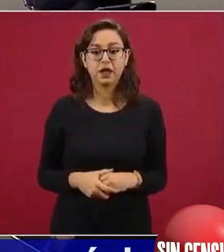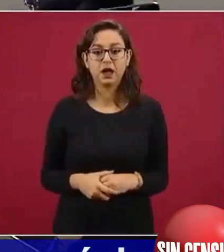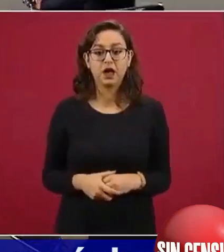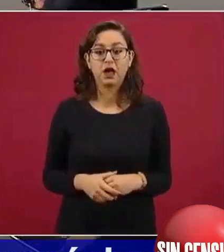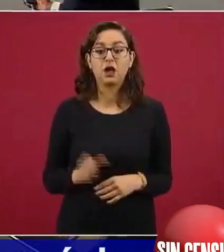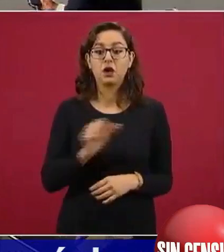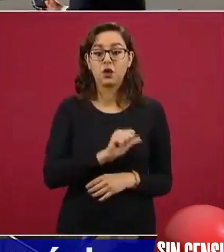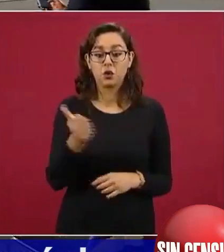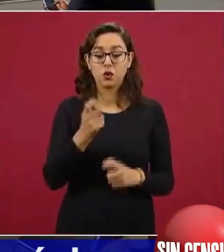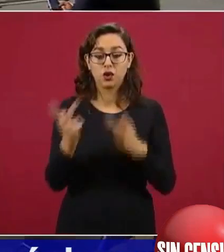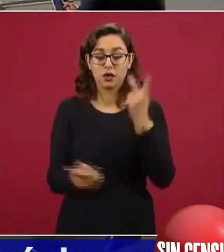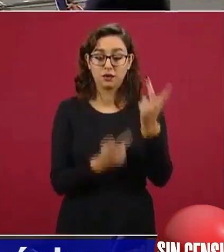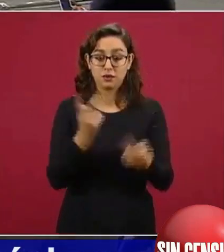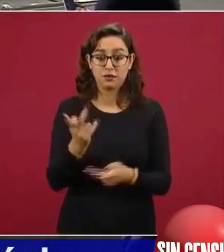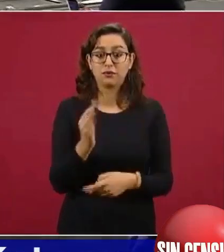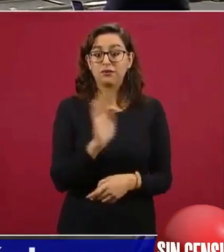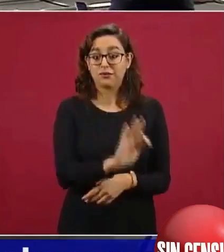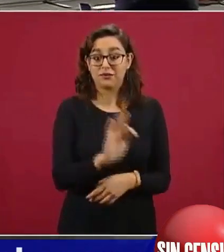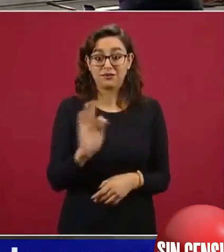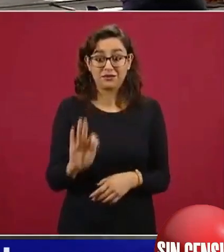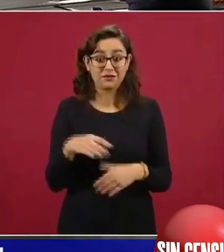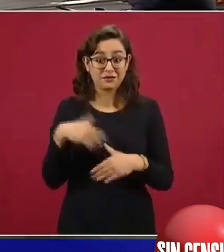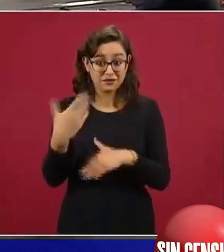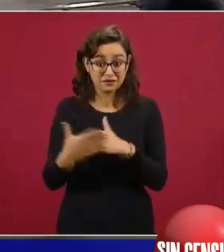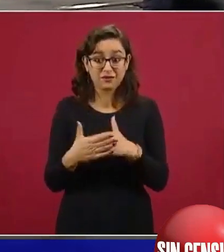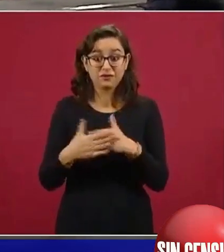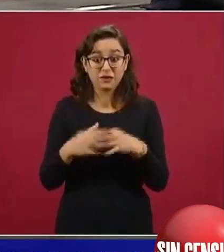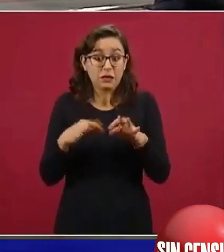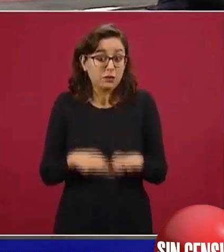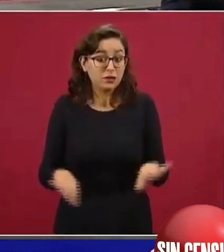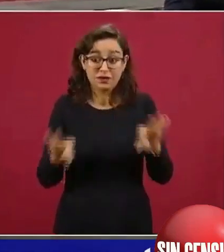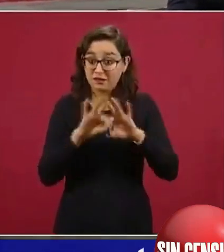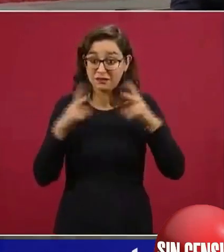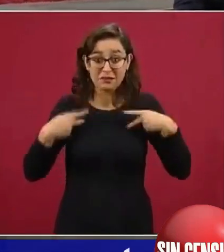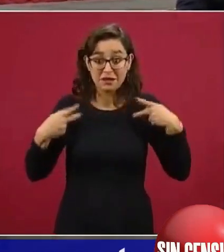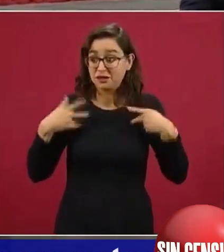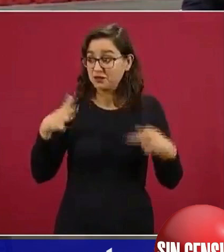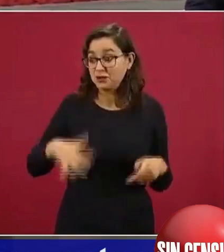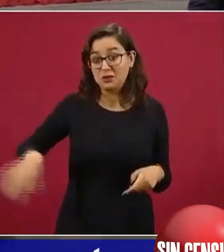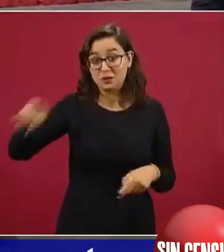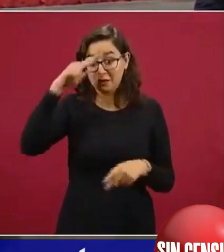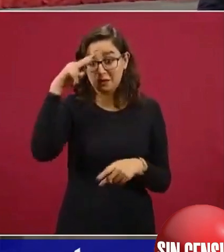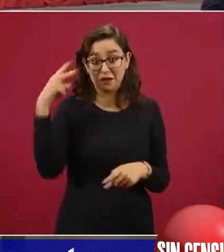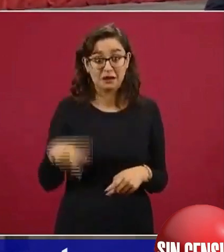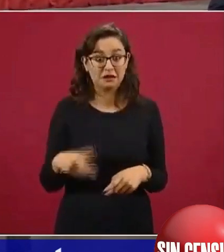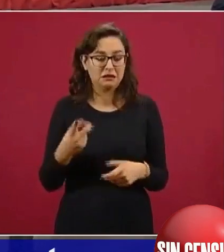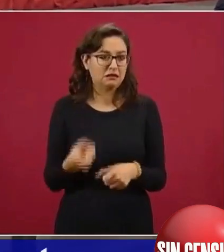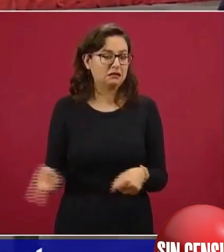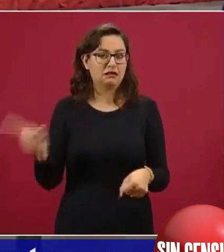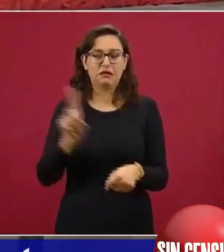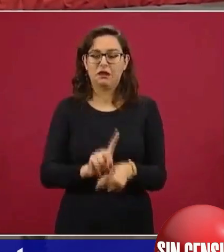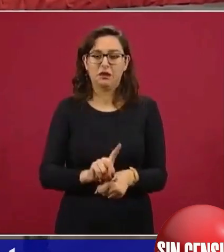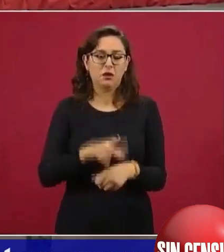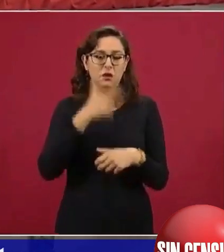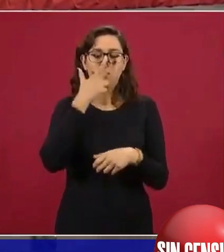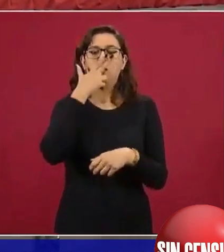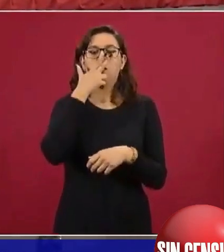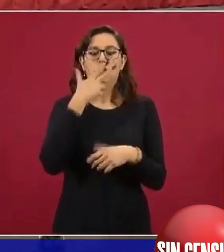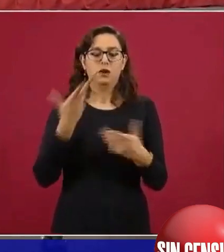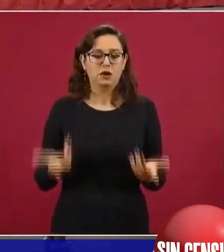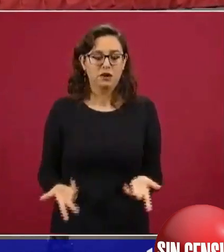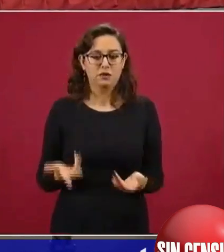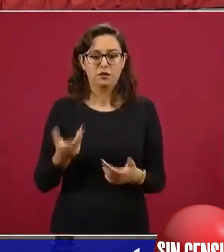que ver con cuestiones de fechas que vienen, que son no dejan de ser importantes para la población mexicana, como el Día de Muertos, que es de las más importantes, hacia finales de